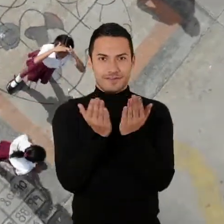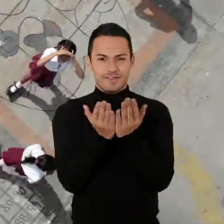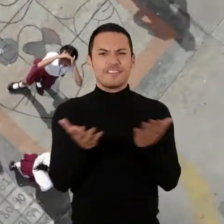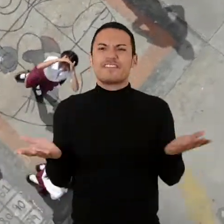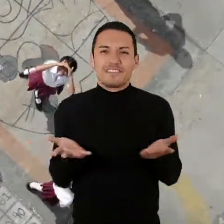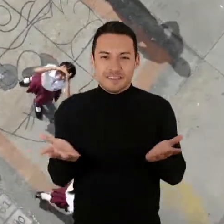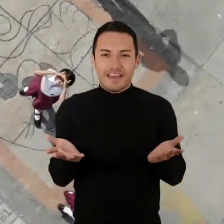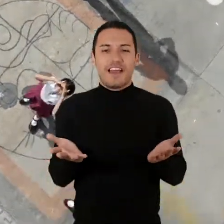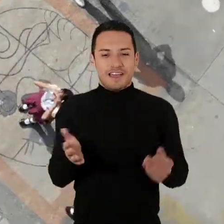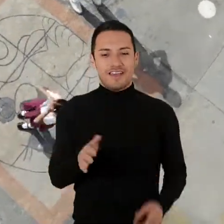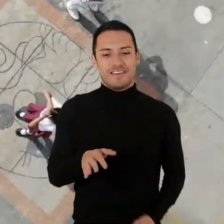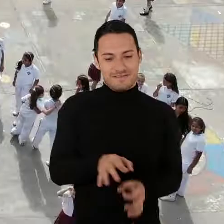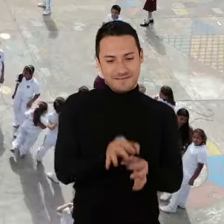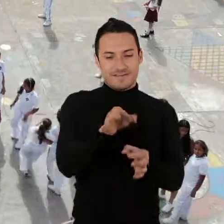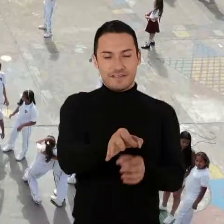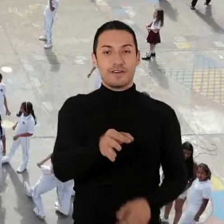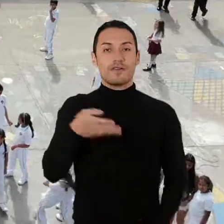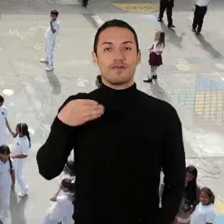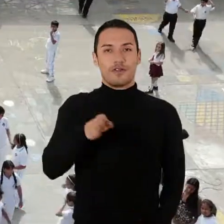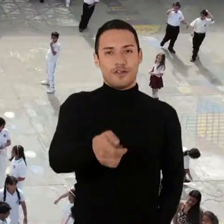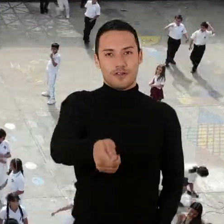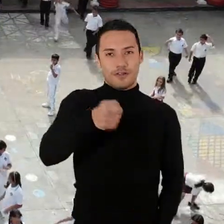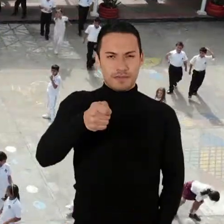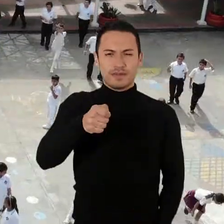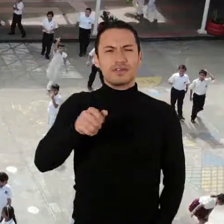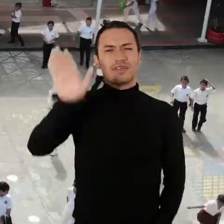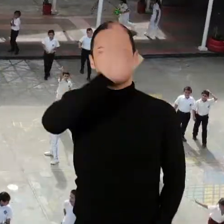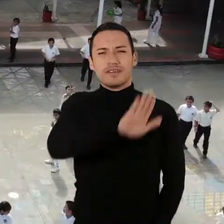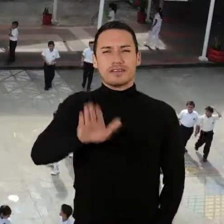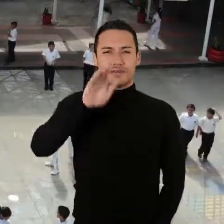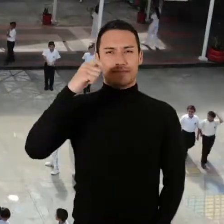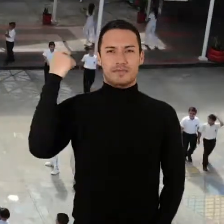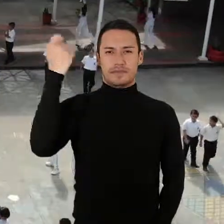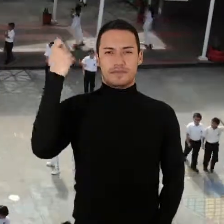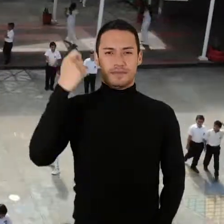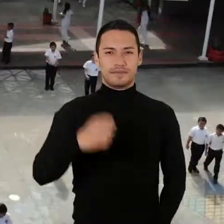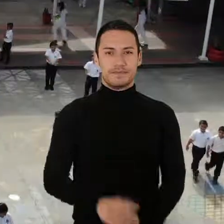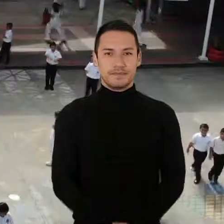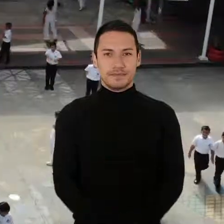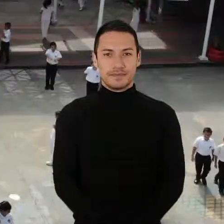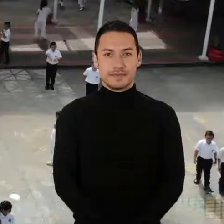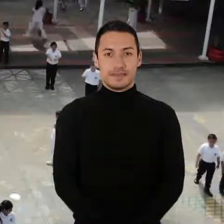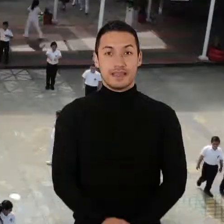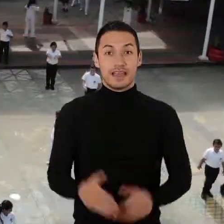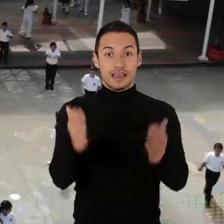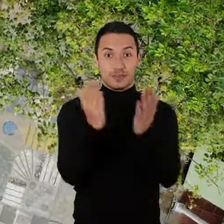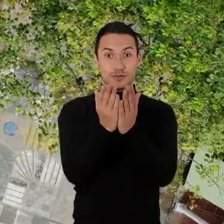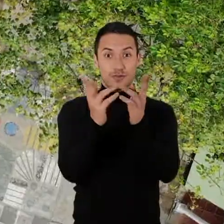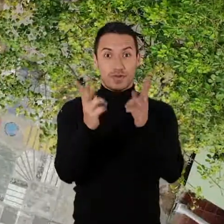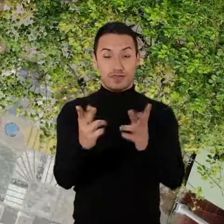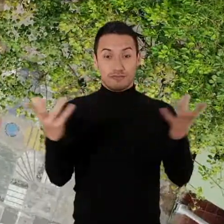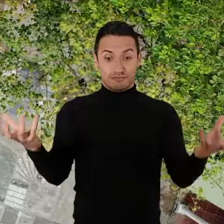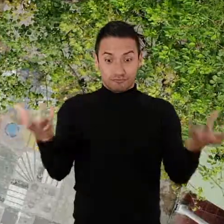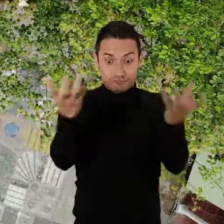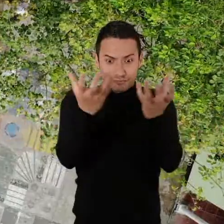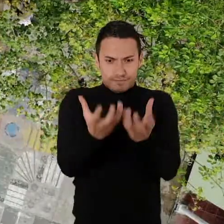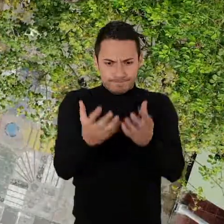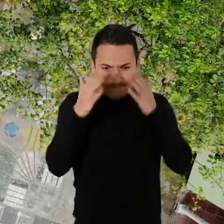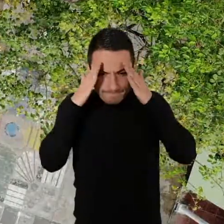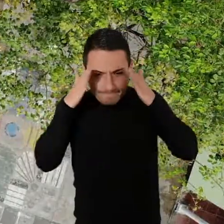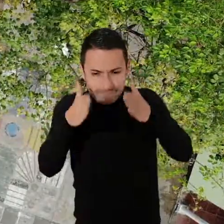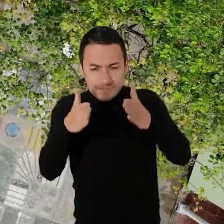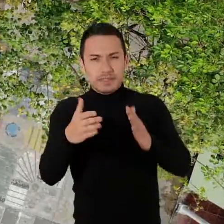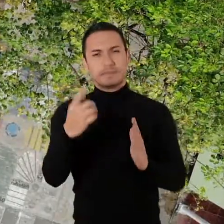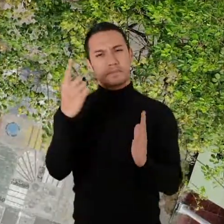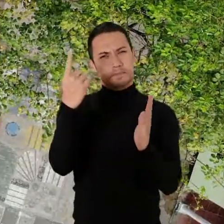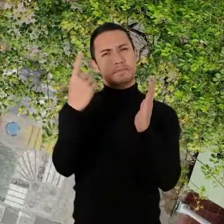Nuestra institución está ubicada en el municipio de Puerto López, Meta. Atiende una población de alrededor de